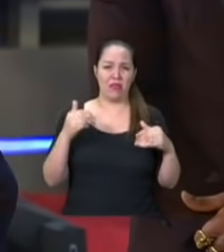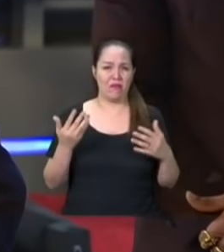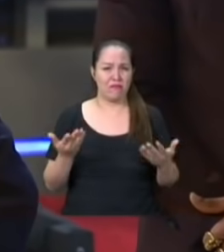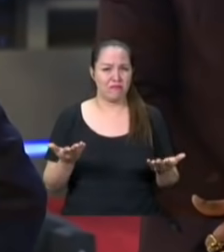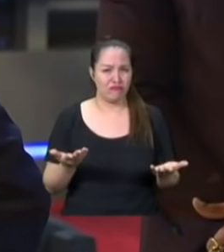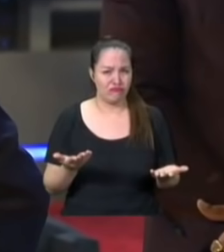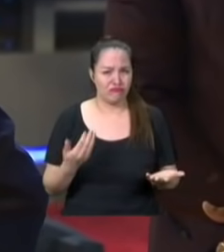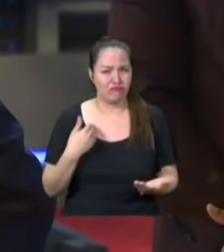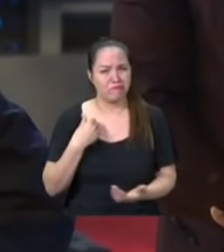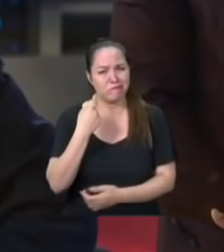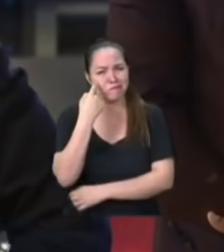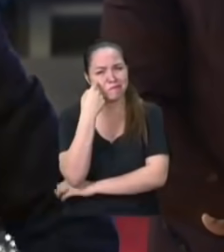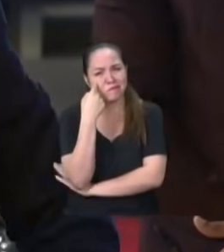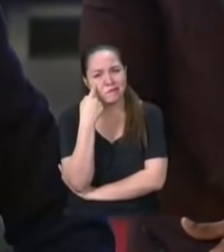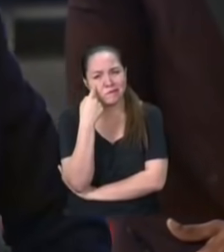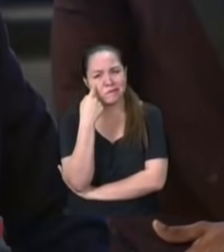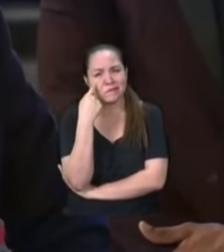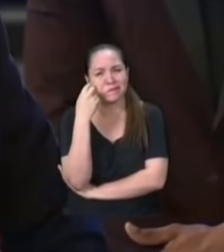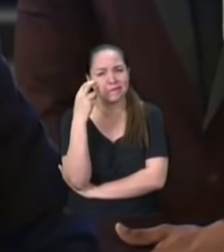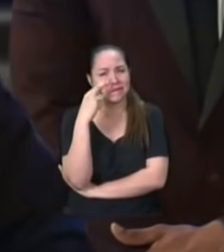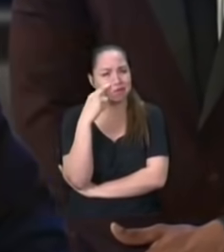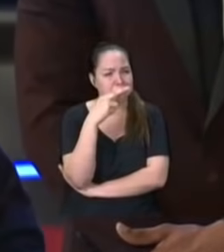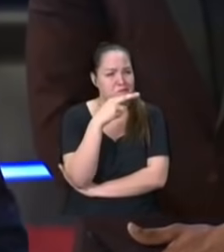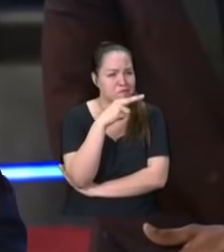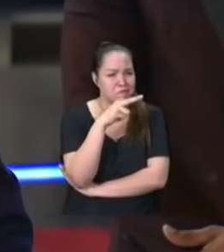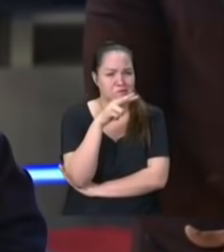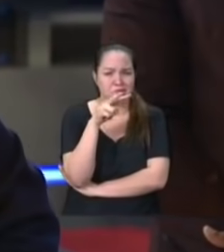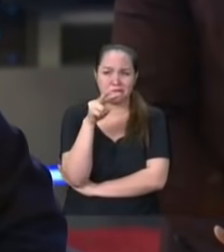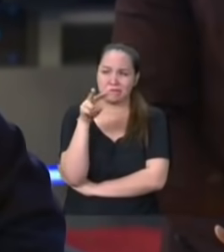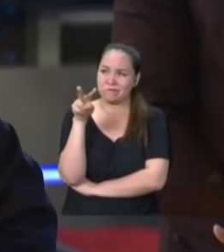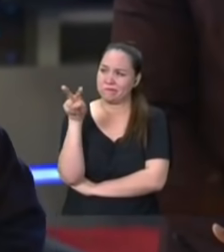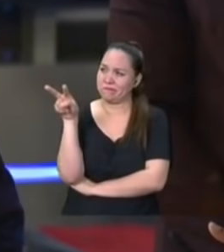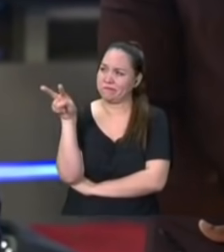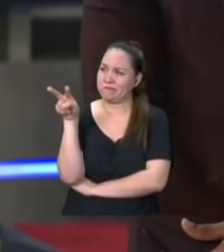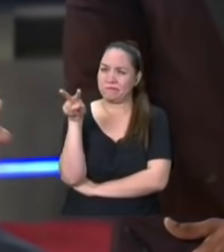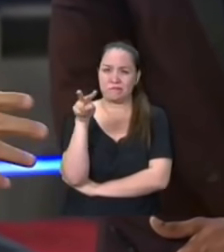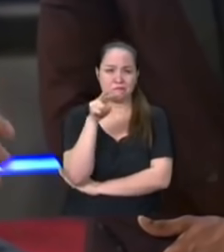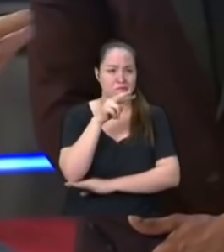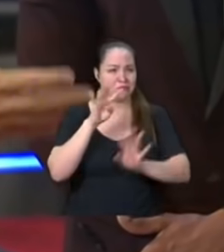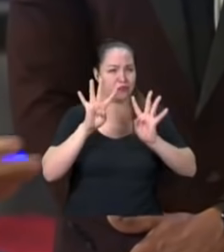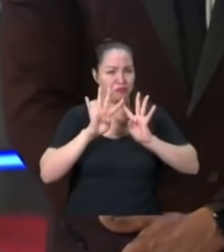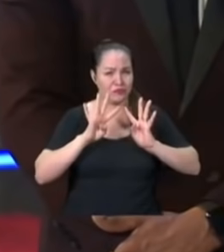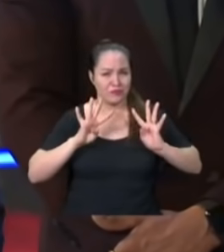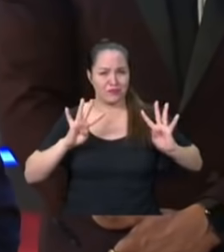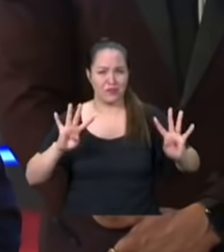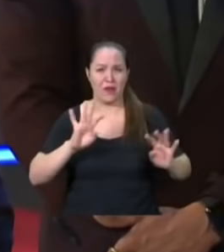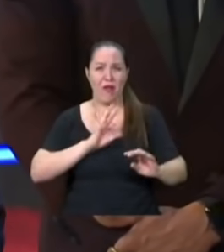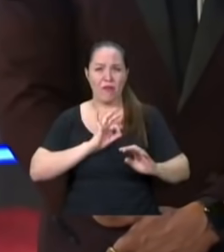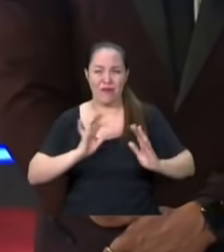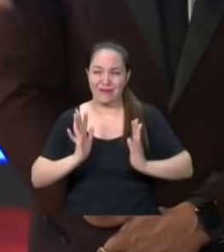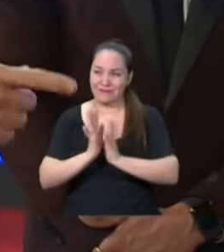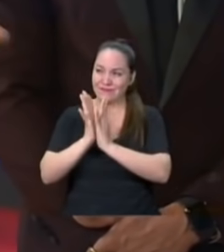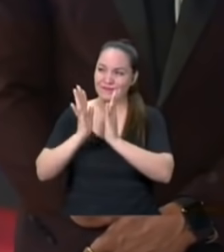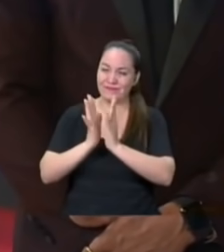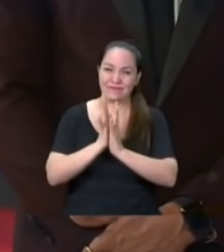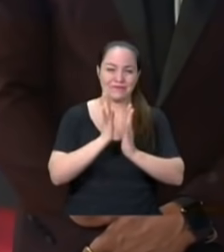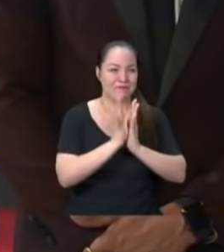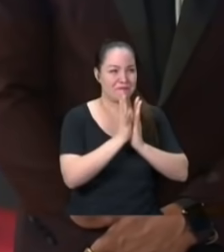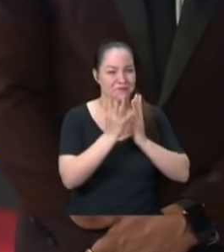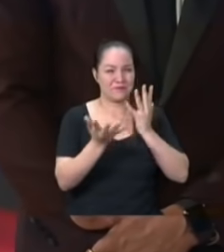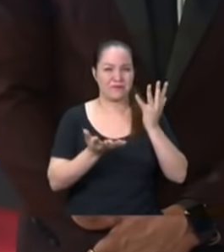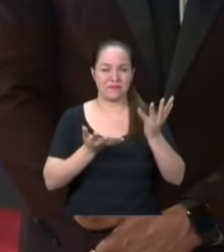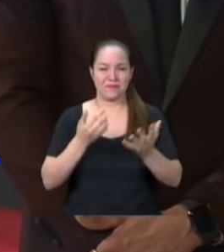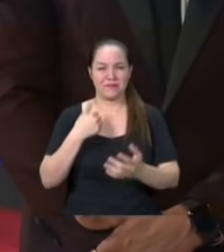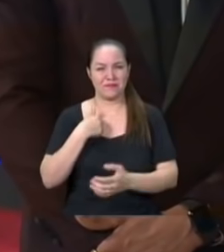viendo a todos. Para ver en qué condiciones se encuentran y con quién puedo participar y rebotar algunas cosas. Y me llamó poderosamente